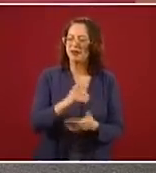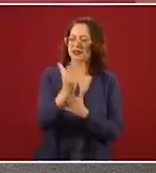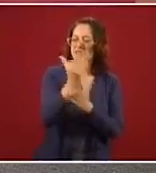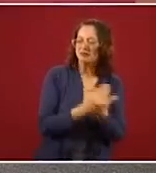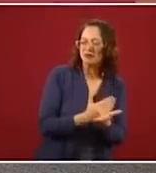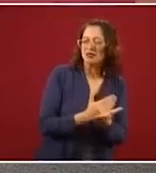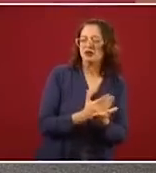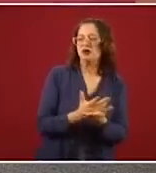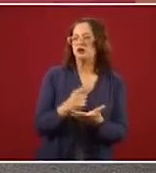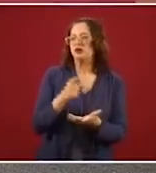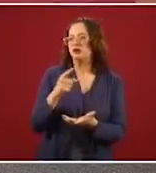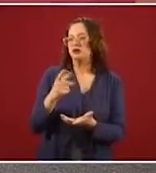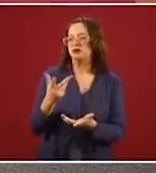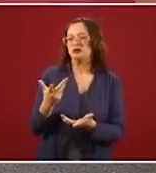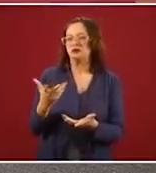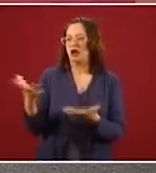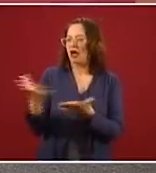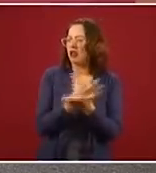la tomaban